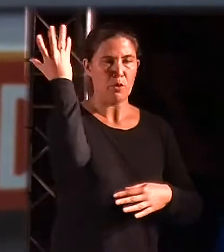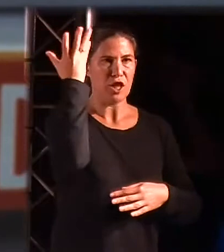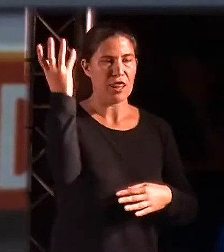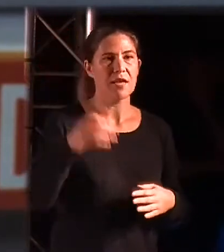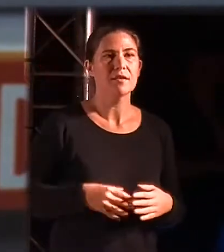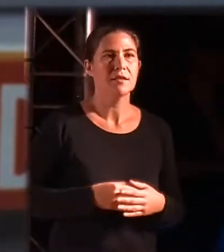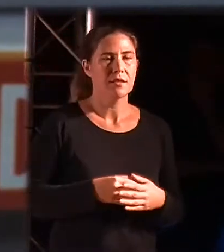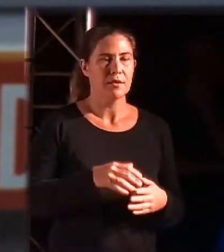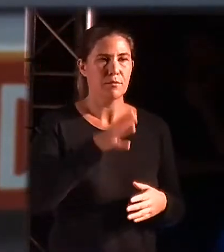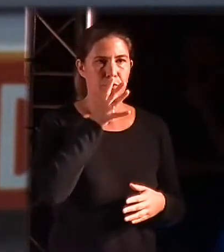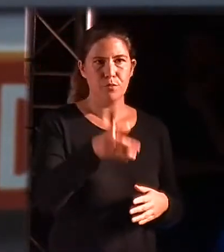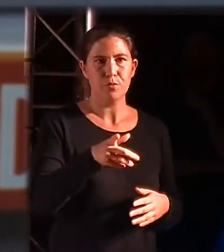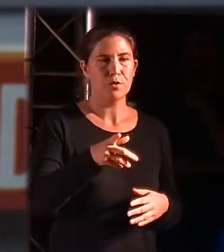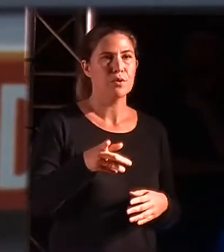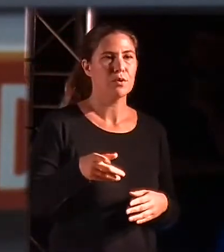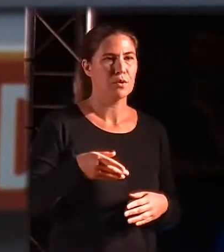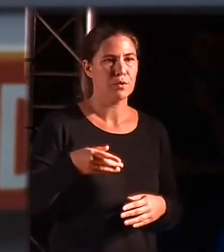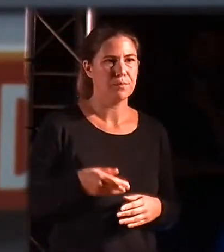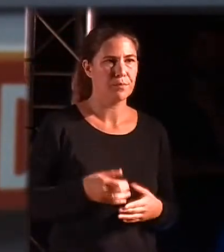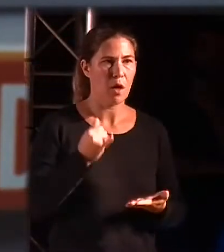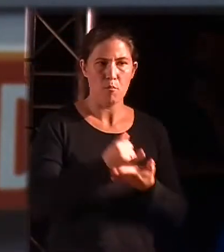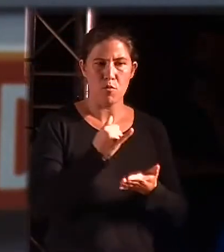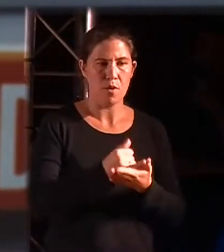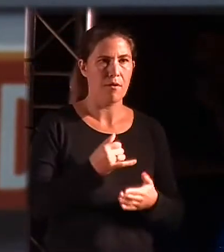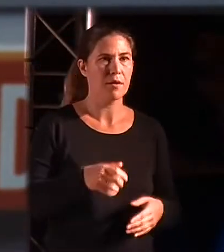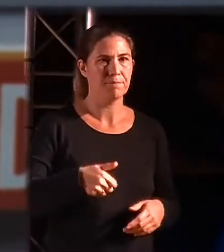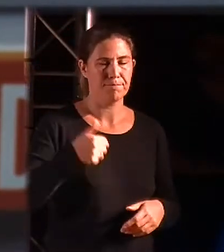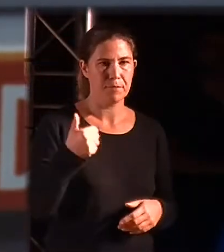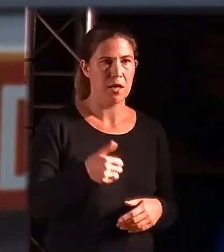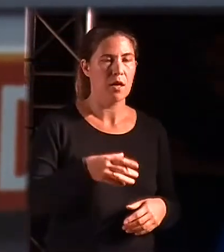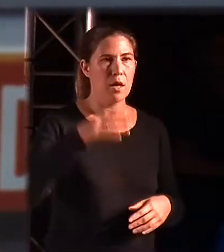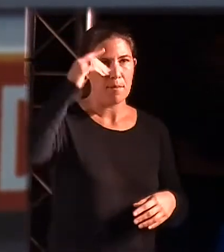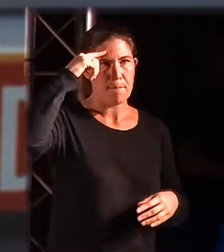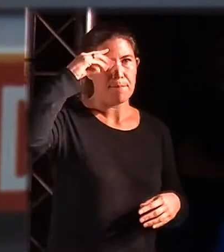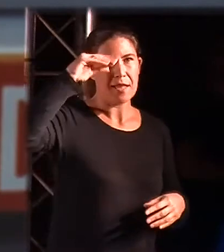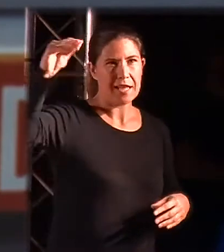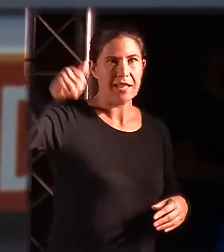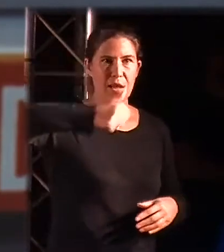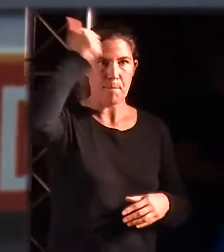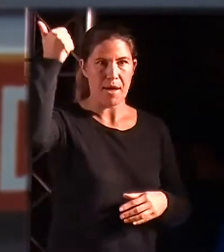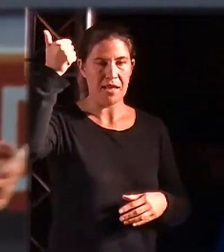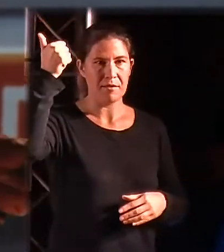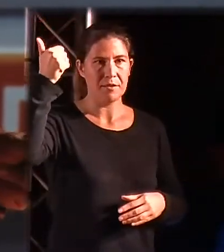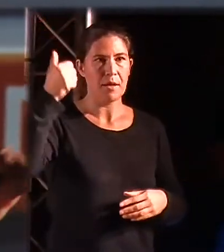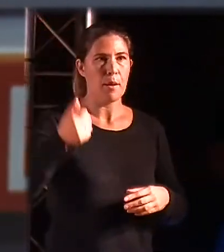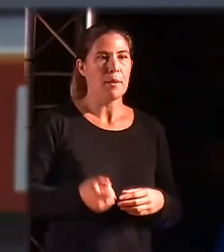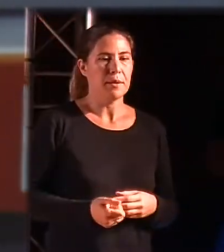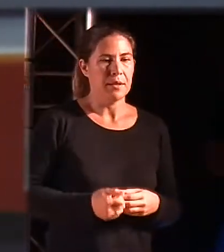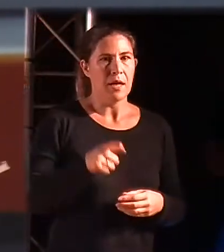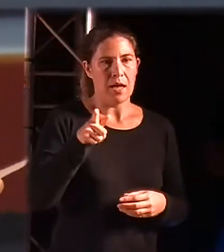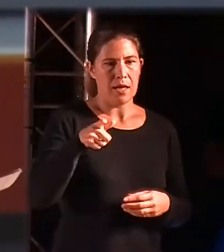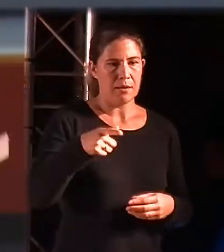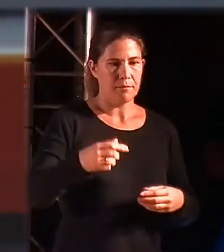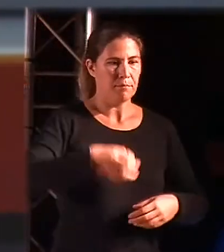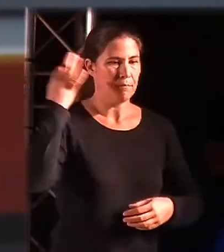humano, eso está súper demostrado. Y además, cuanto más listo eres, más peligro tienes, porque dices, bueno, yo como soy muy listo,